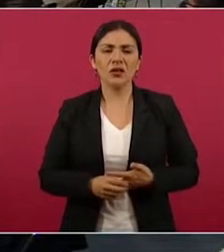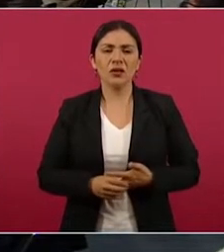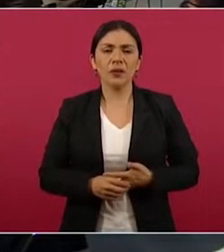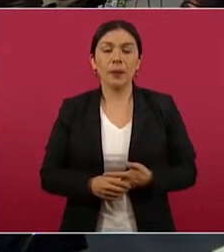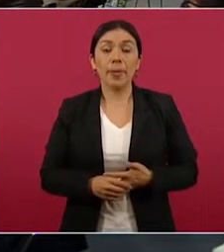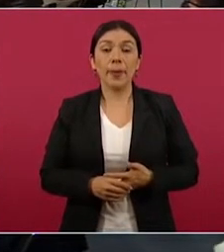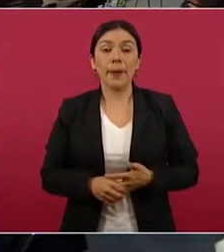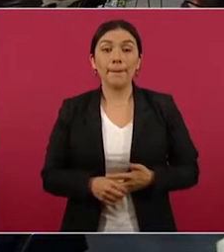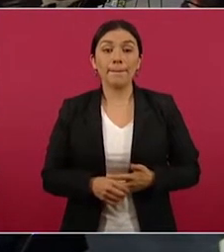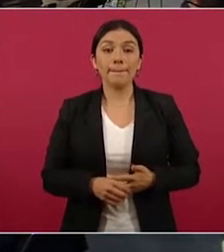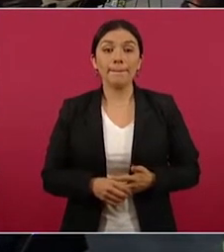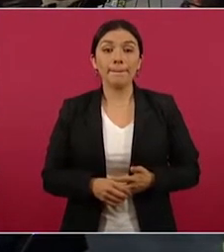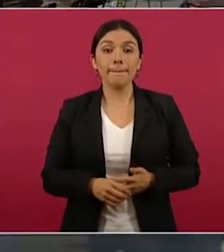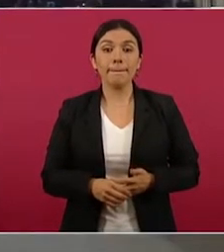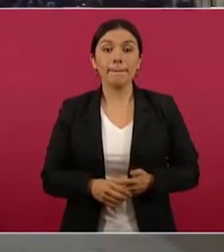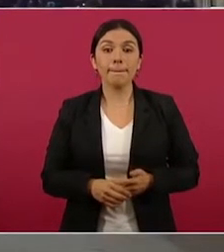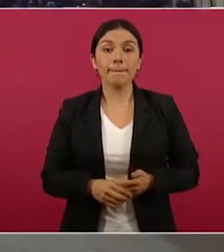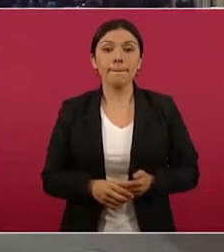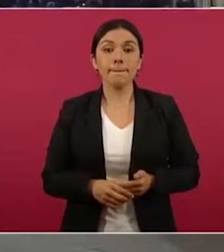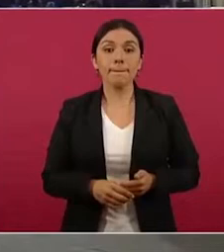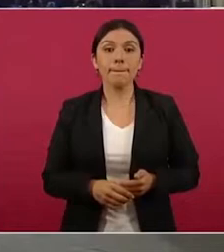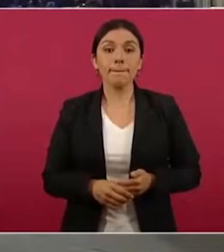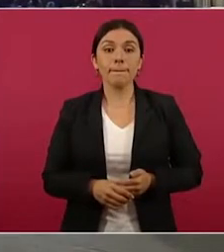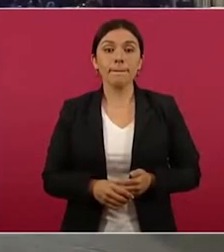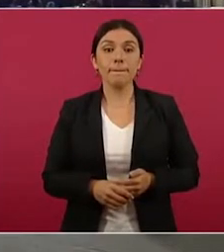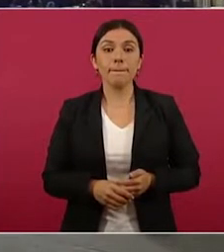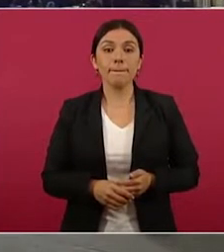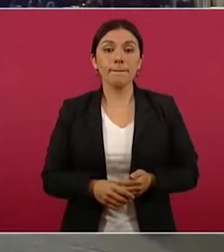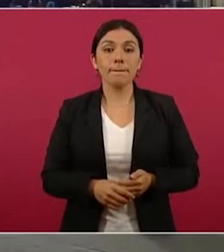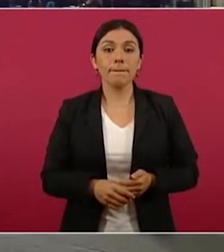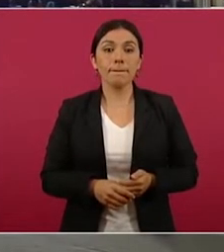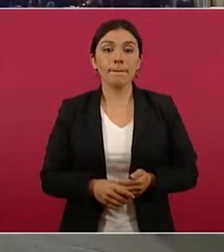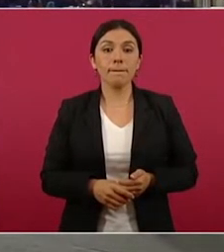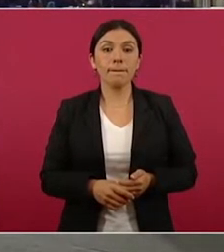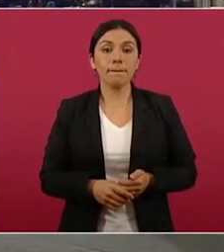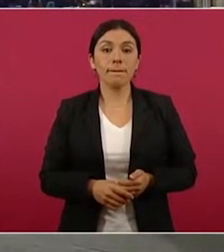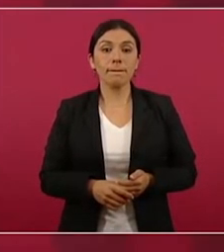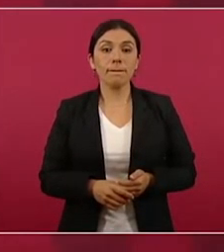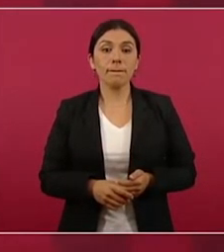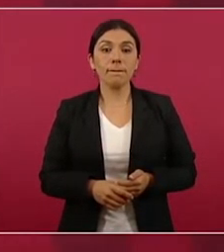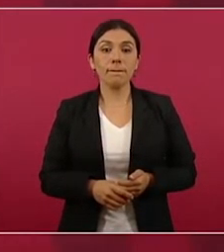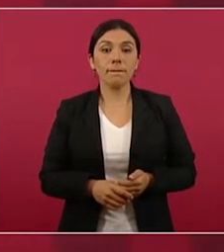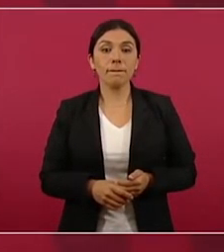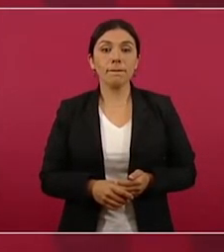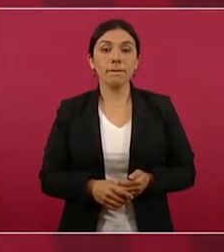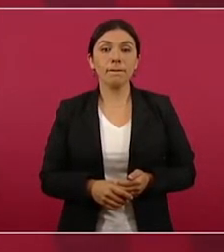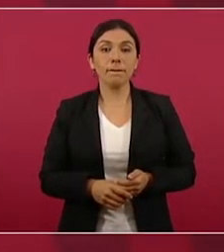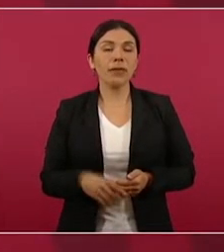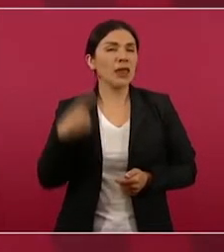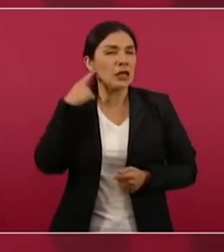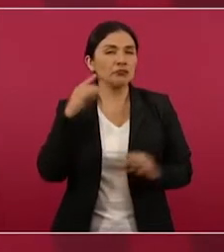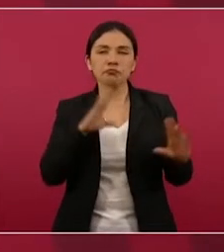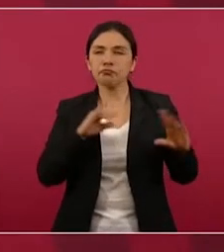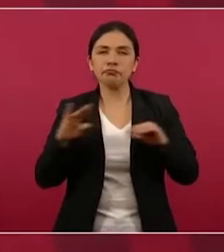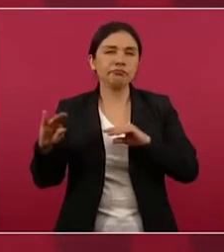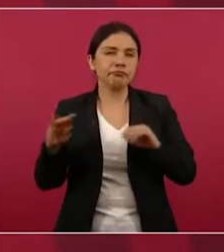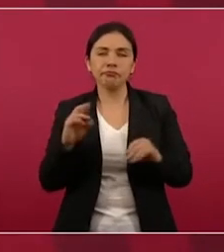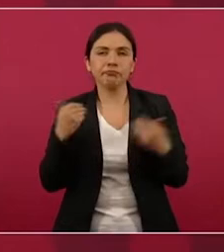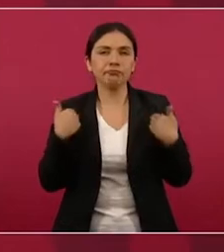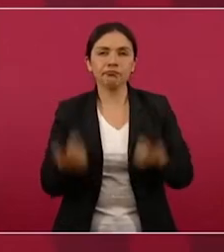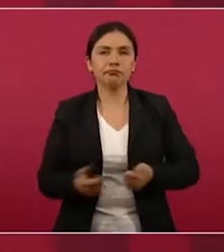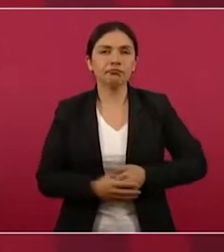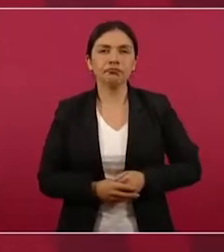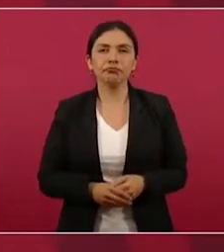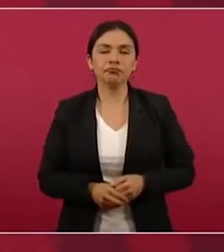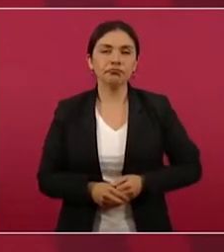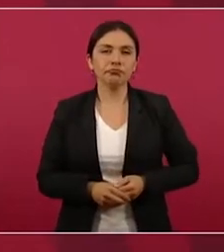¿Que no qué? Que no están riesgo de la alianza, pero no lo han defendido. Pues que se está hablando, pero no ha